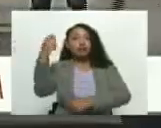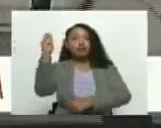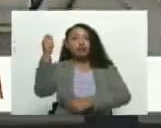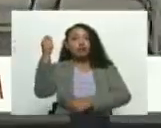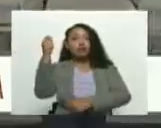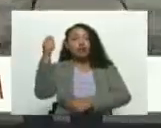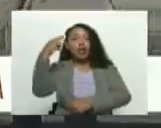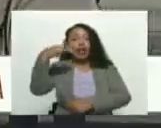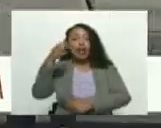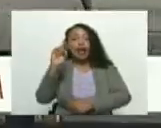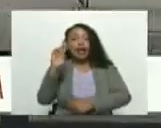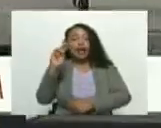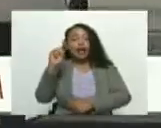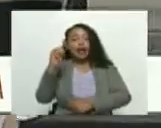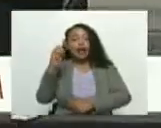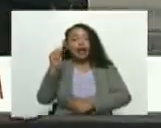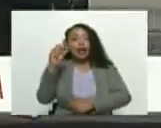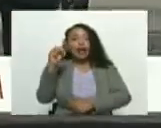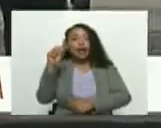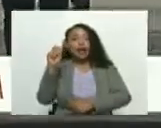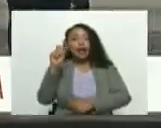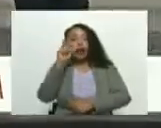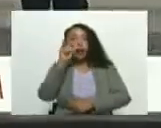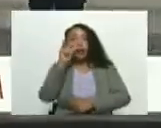hermano Héctor Obregón.